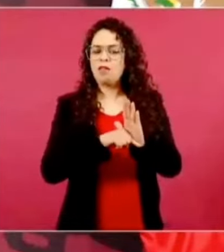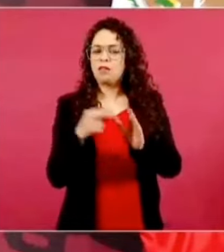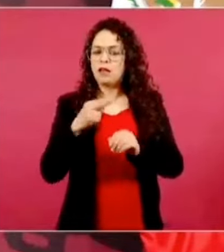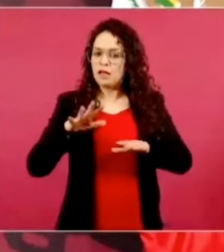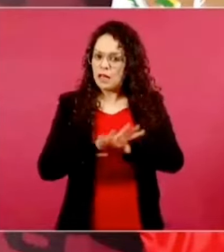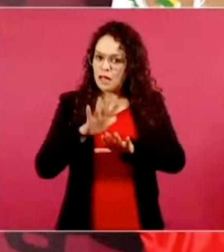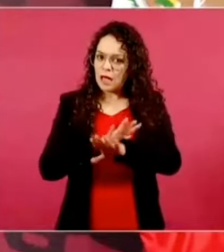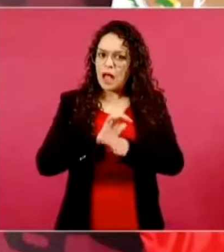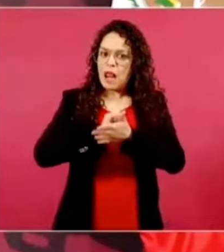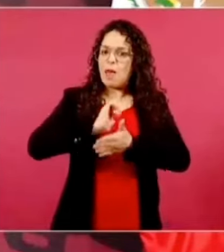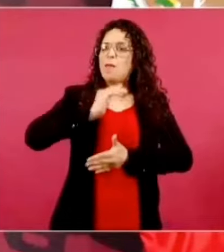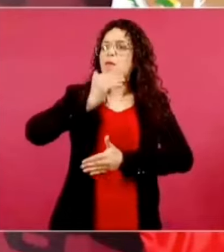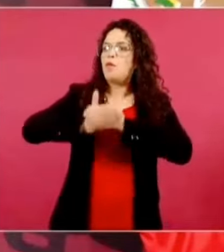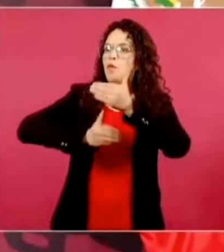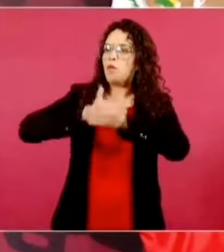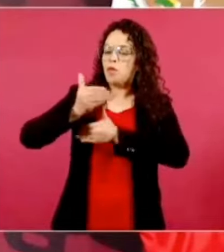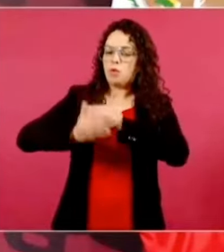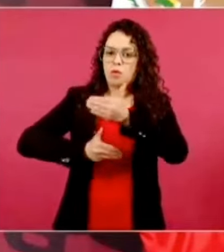Entonces,